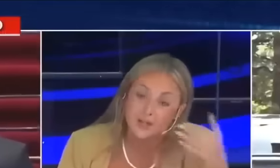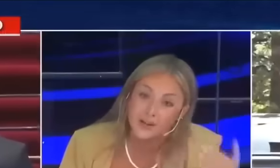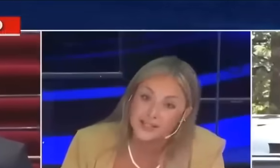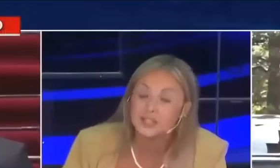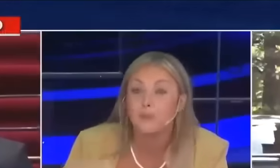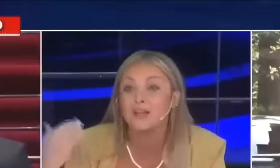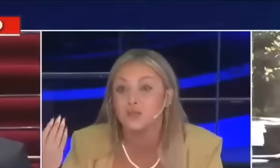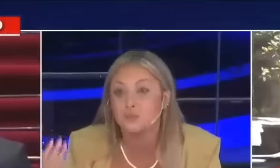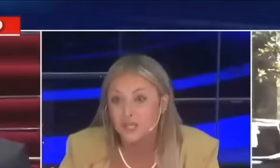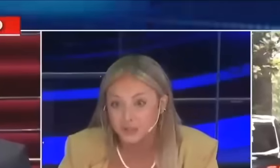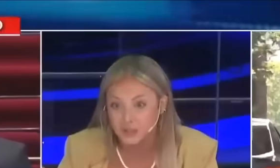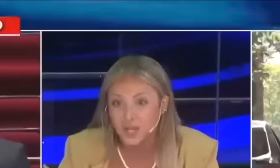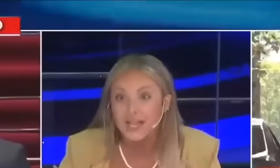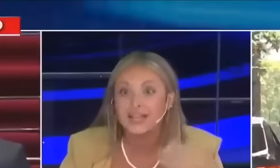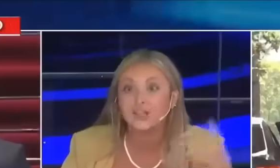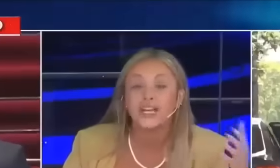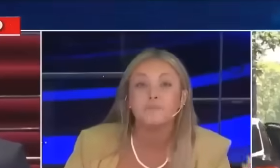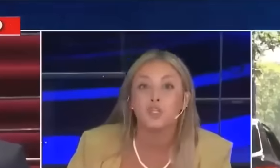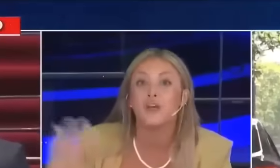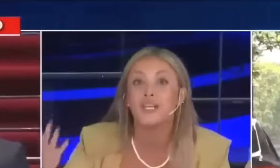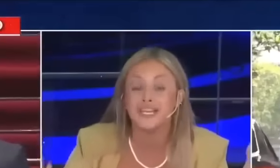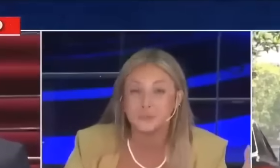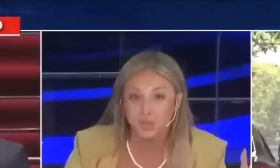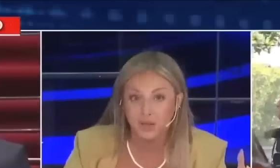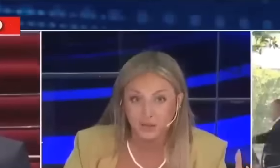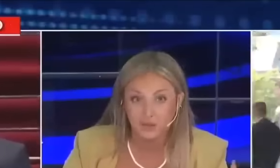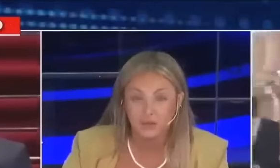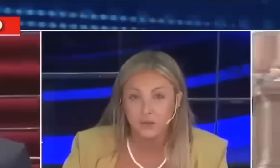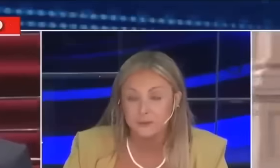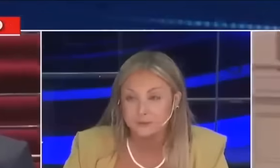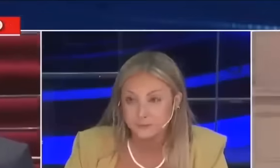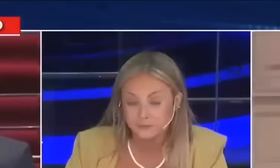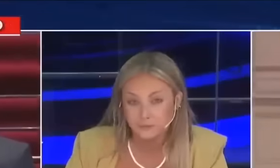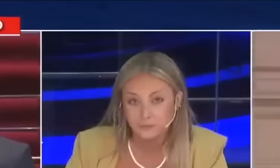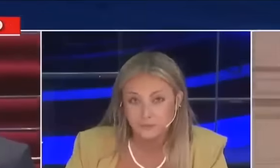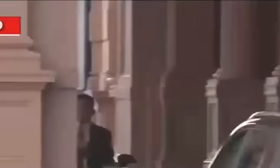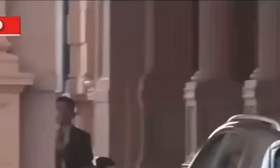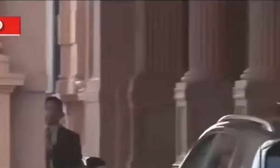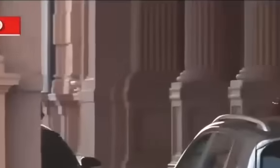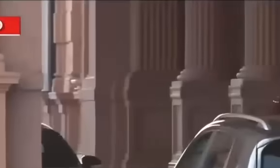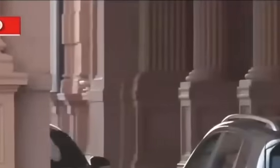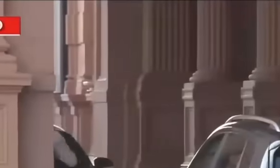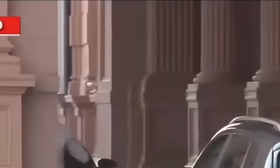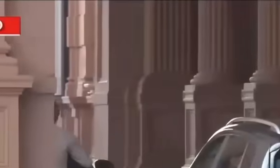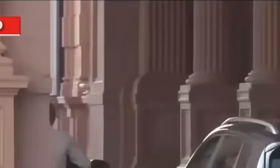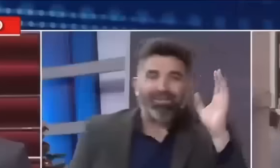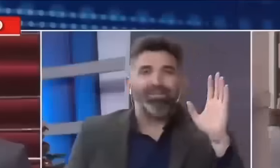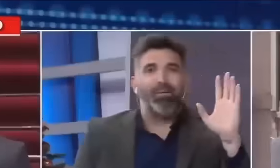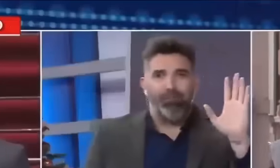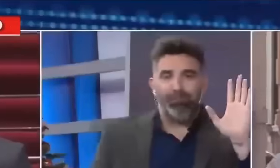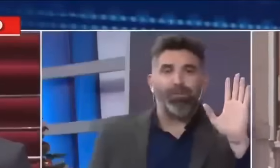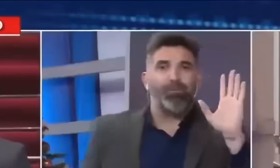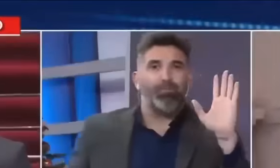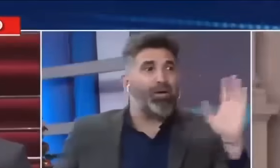porque tenes el dólar de 600 más los impuestos per para si el dó ofal Nico acá la pregunta ahora si el dólar oficial está en 400